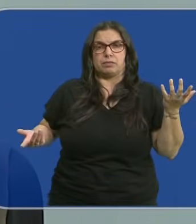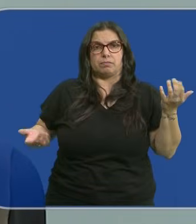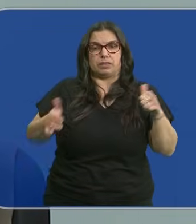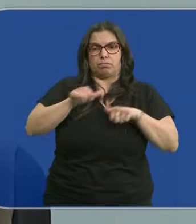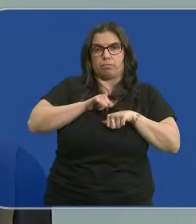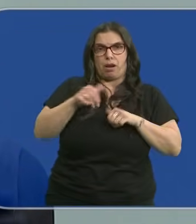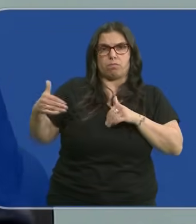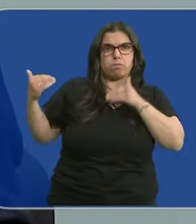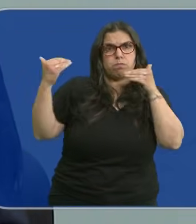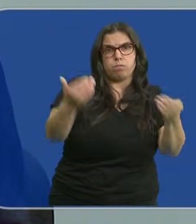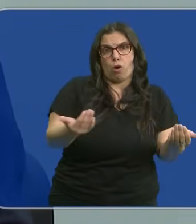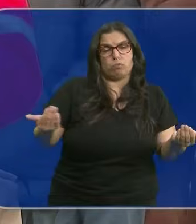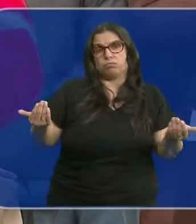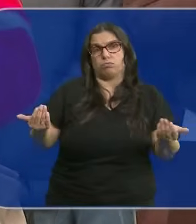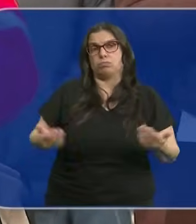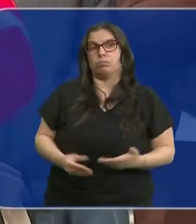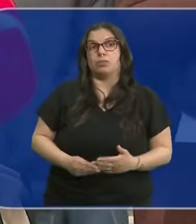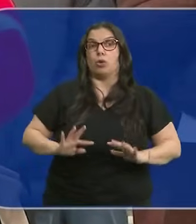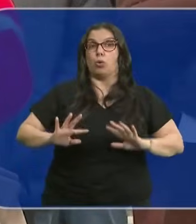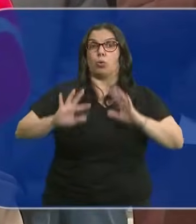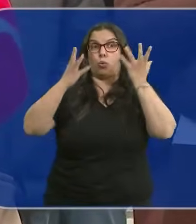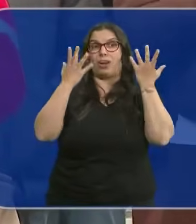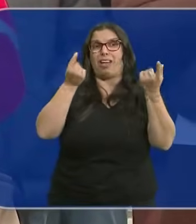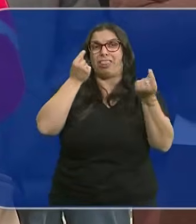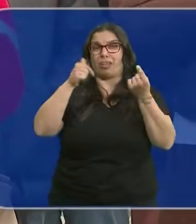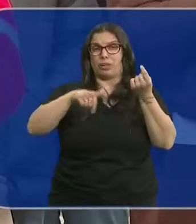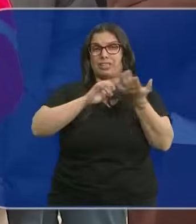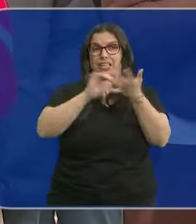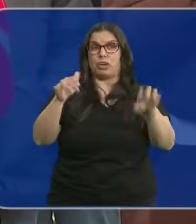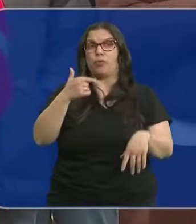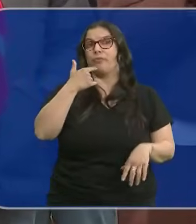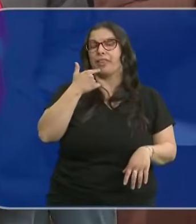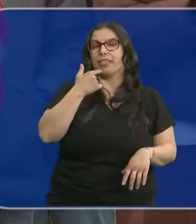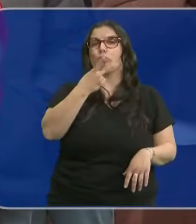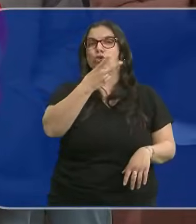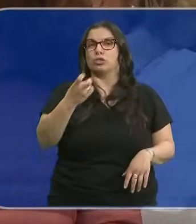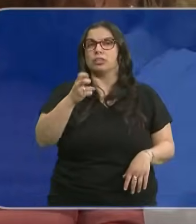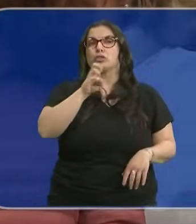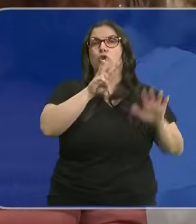tienen que ser atendidas, en definitiva, las listas de espera. Una huelga que en cifras en Castilla y León se traduce en